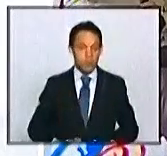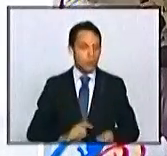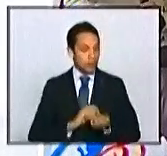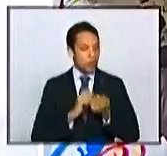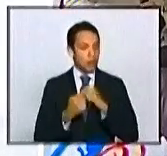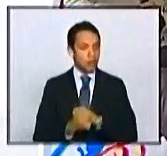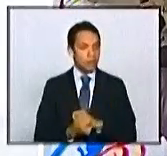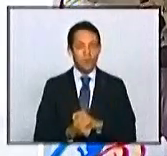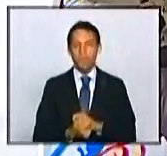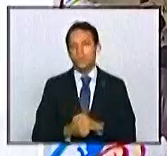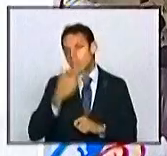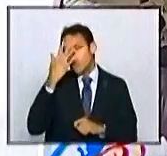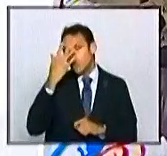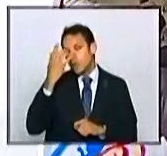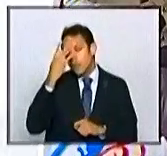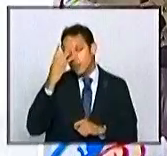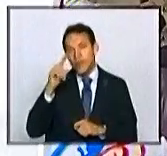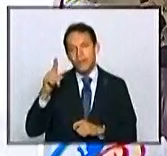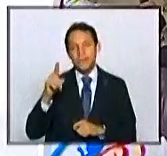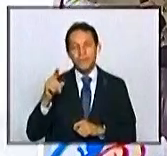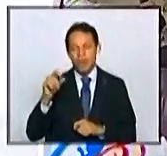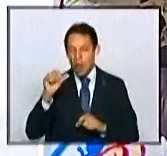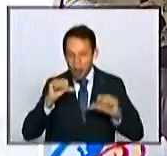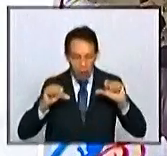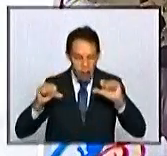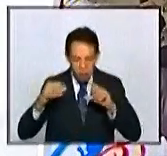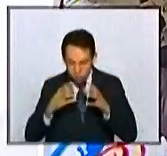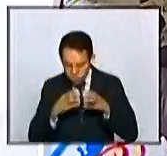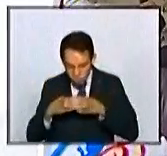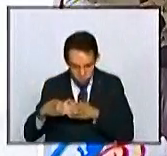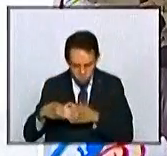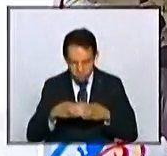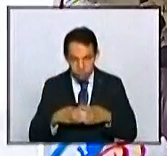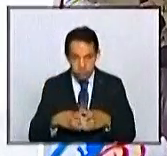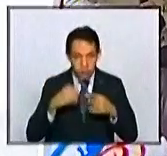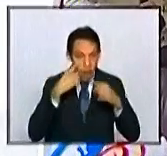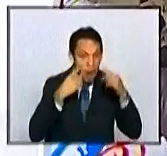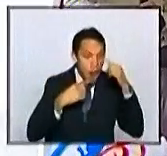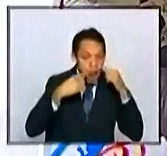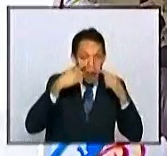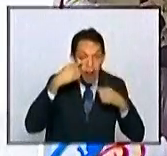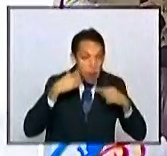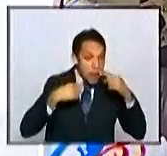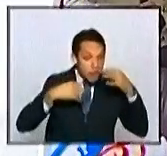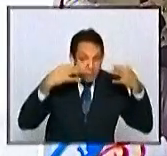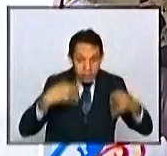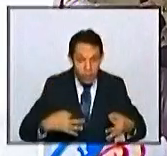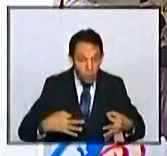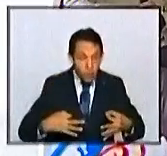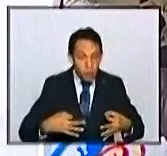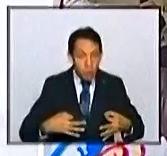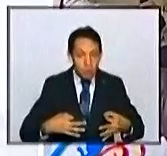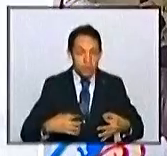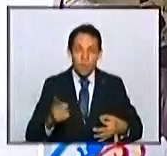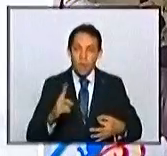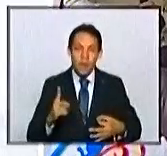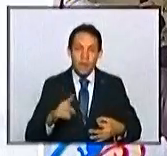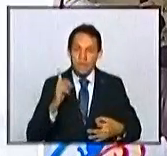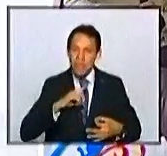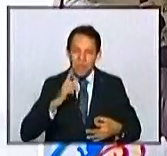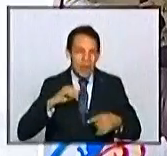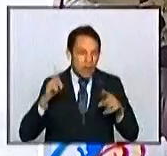qué ningún laboratorio del mundo ha podido sacar las lágrimas artificiales como deben de ser? Porque